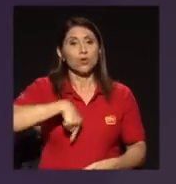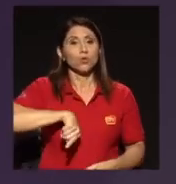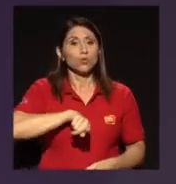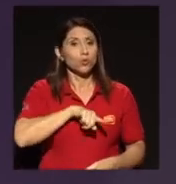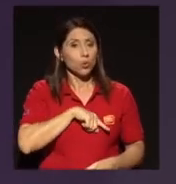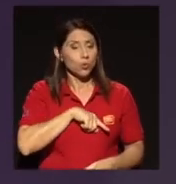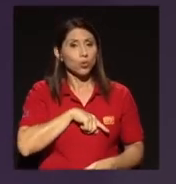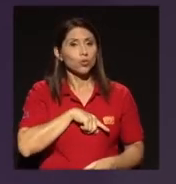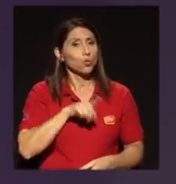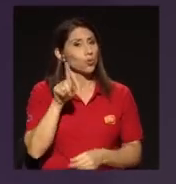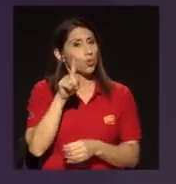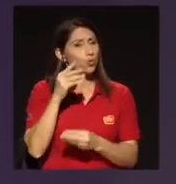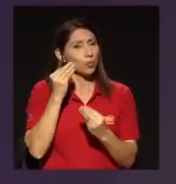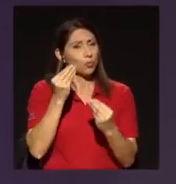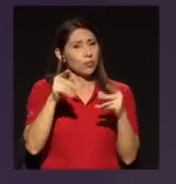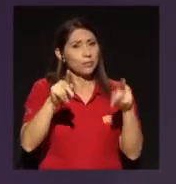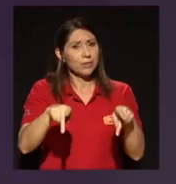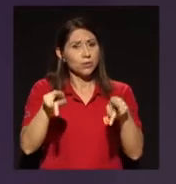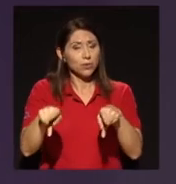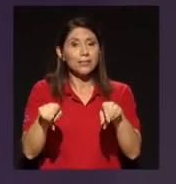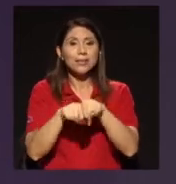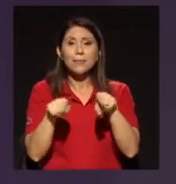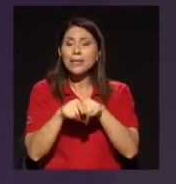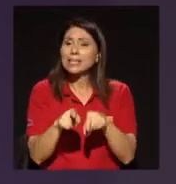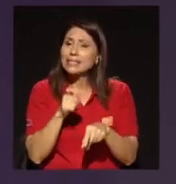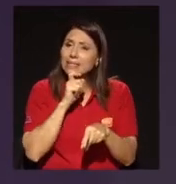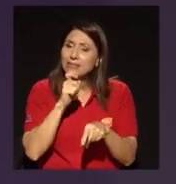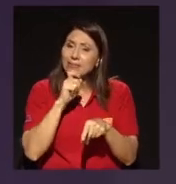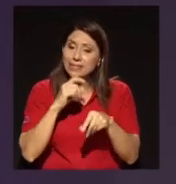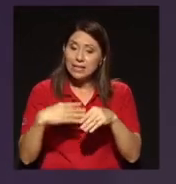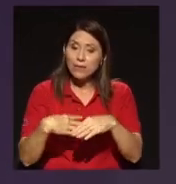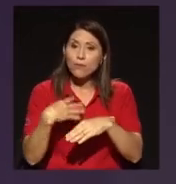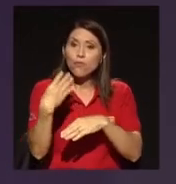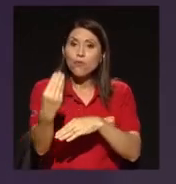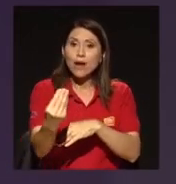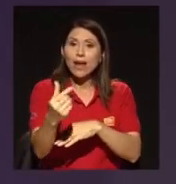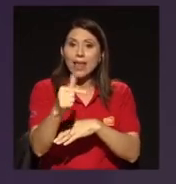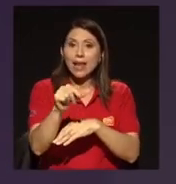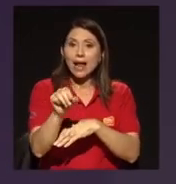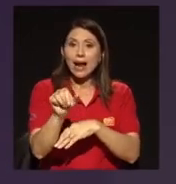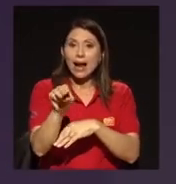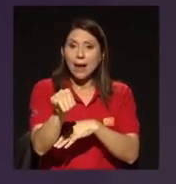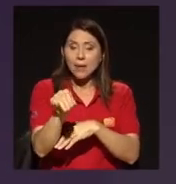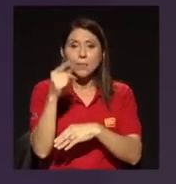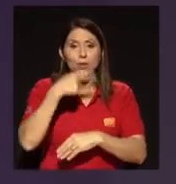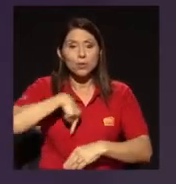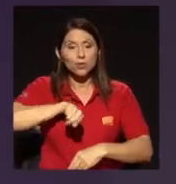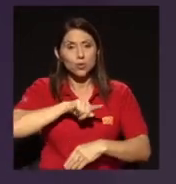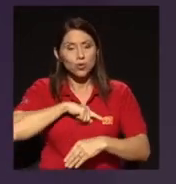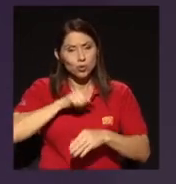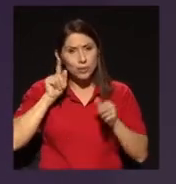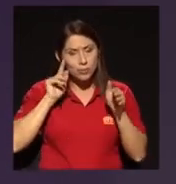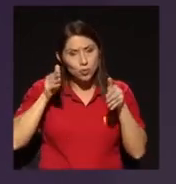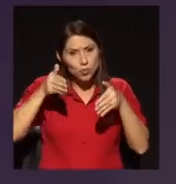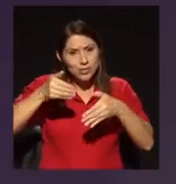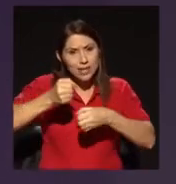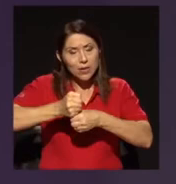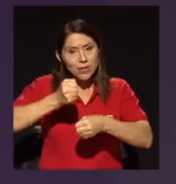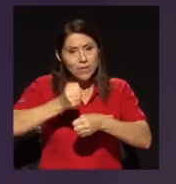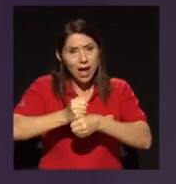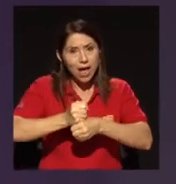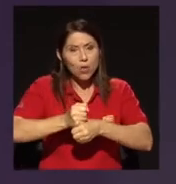muchos y nos es muy difícil salir fuera de la gran área metropolitana, nos hemos concentrado en el trabajo en los,